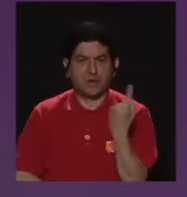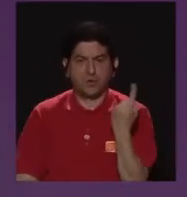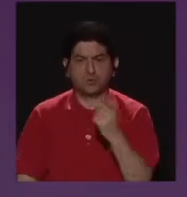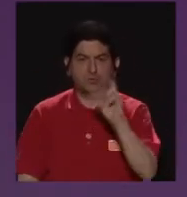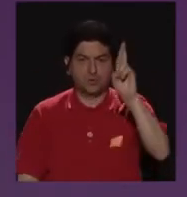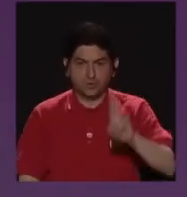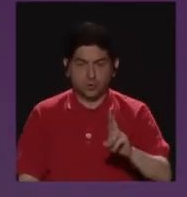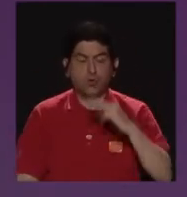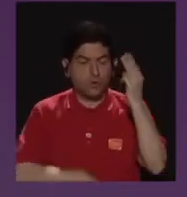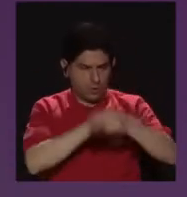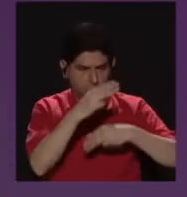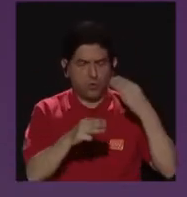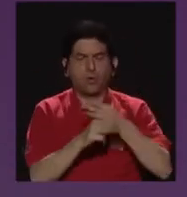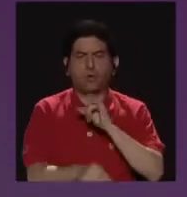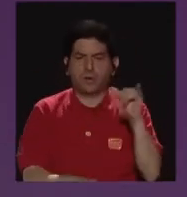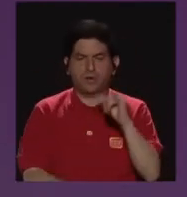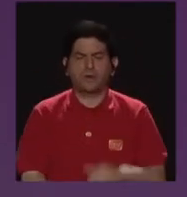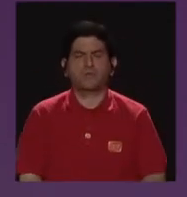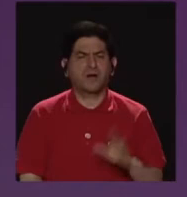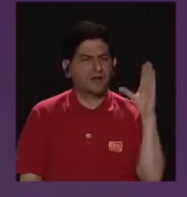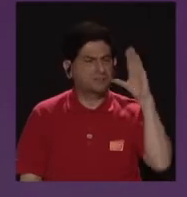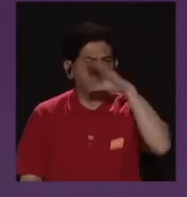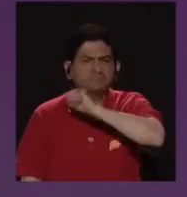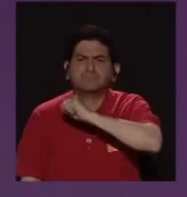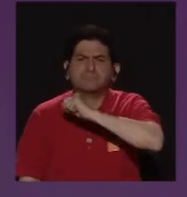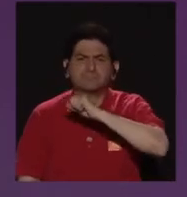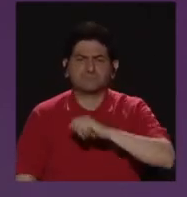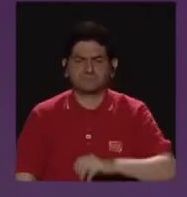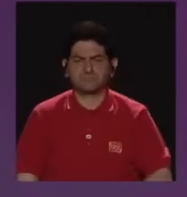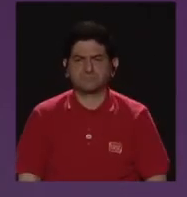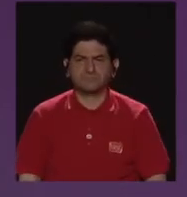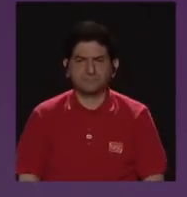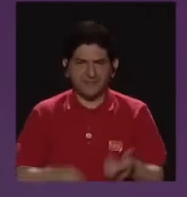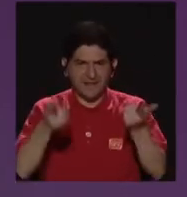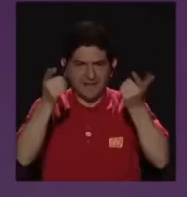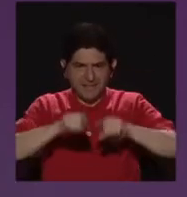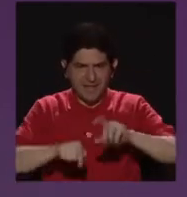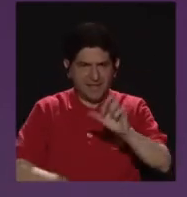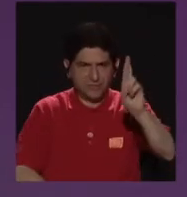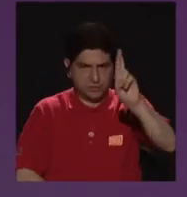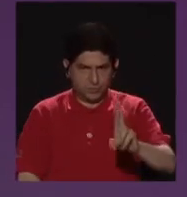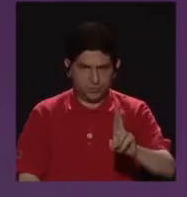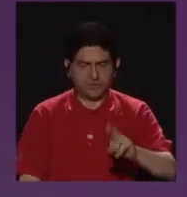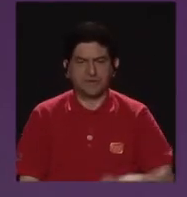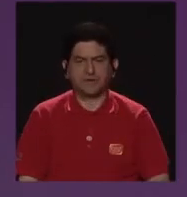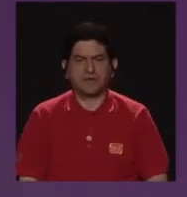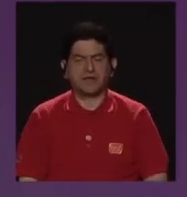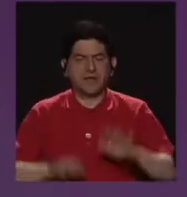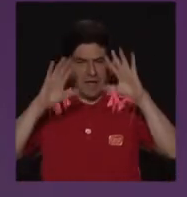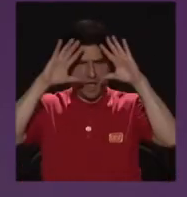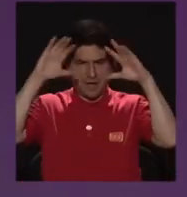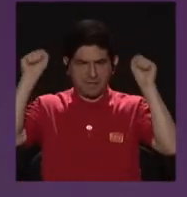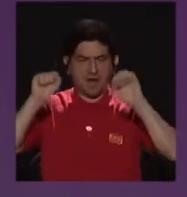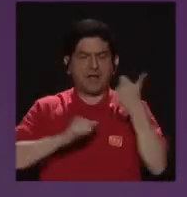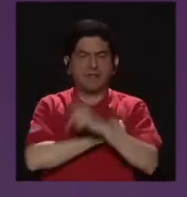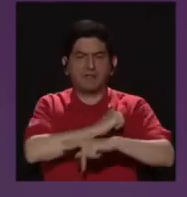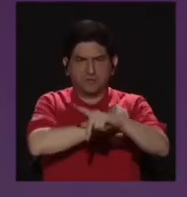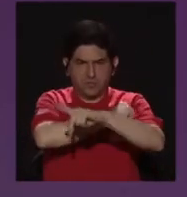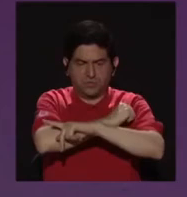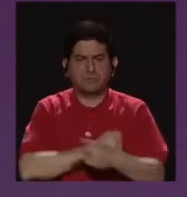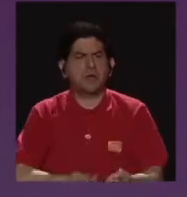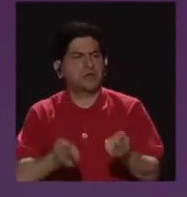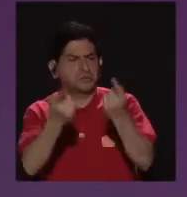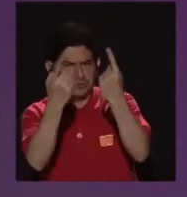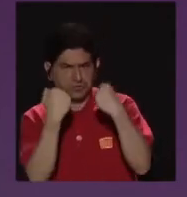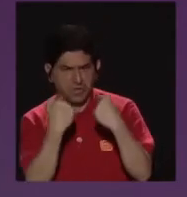costa rica sino a nivel mundial la podemos ver de hecho aquí en costa rica hay embajadas de otros países que vienen